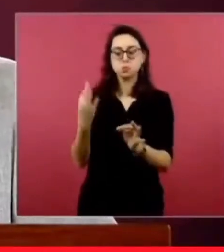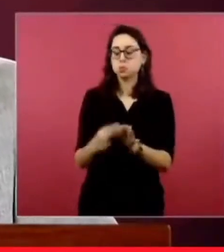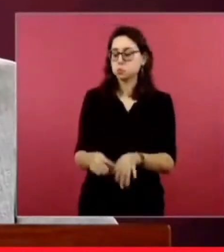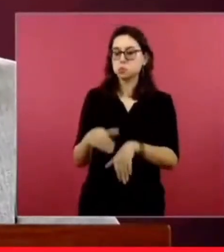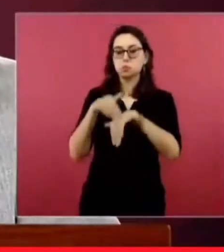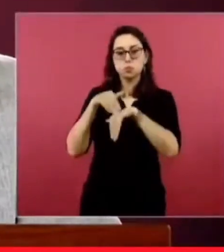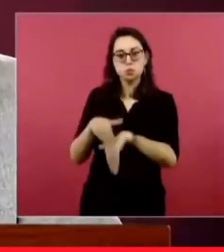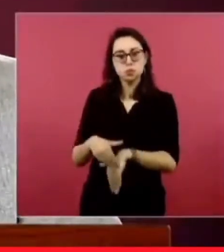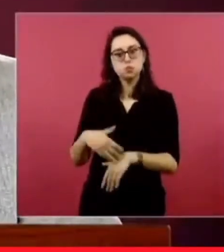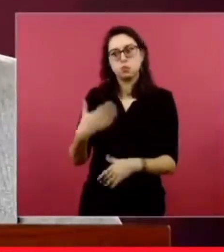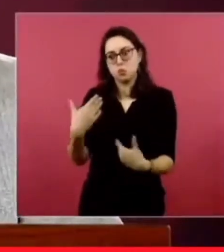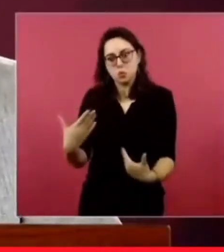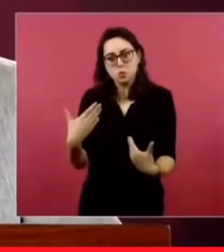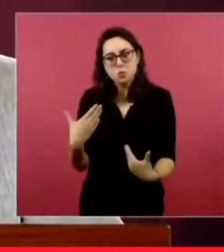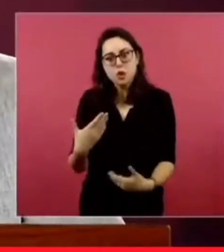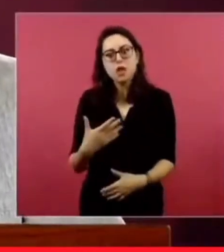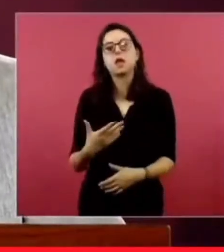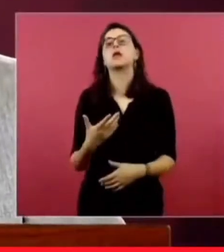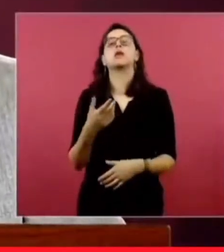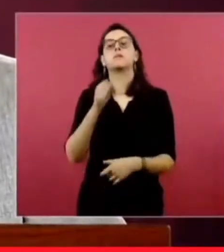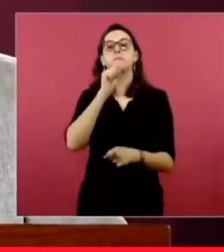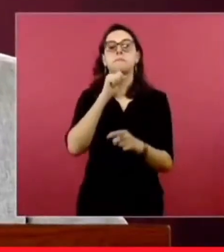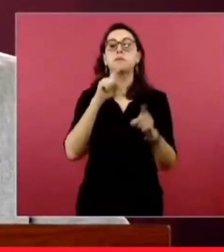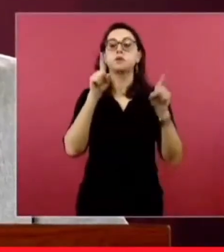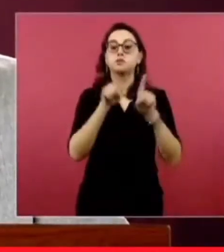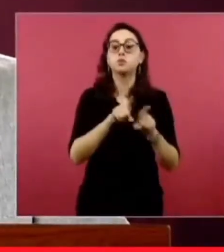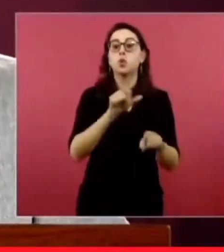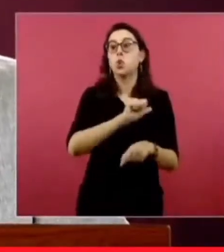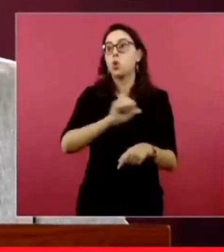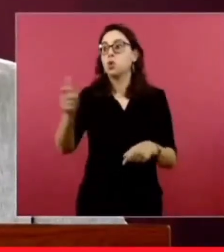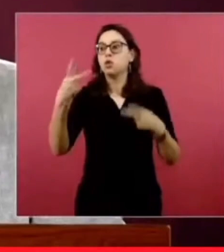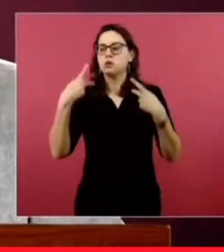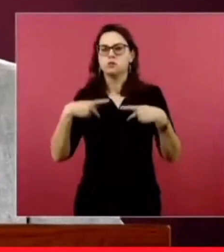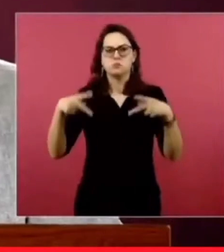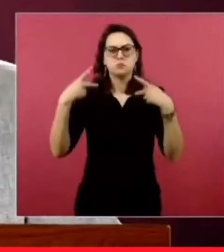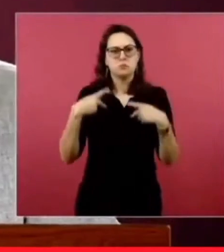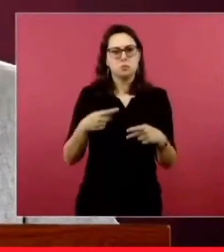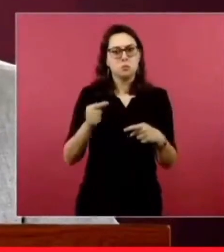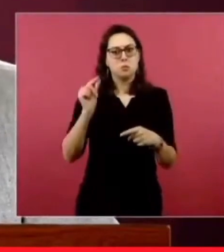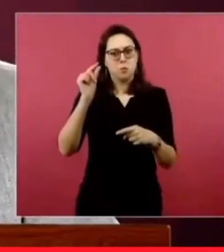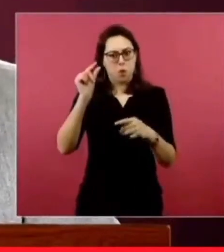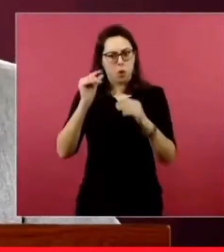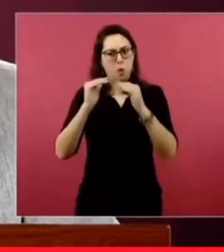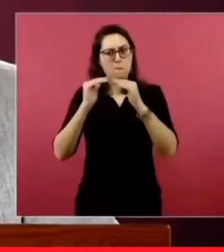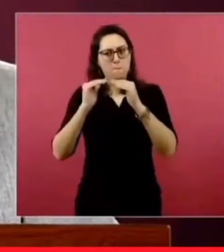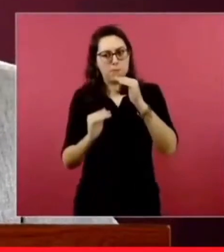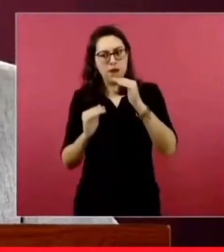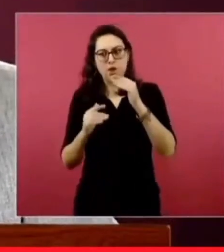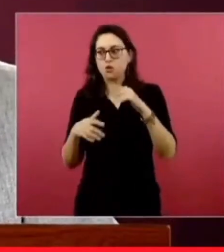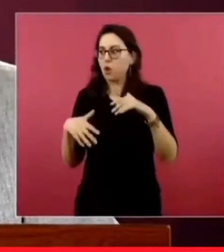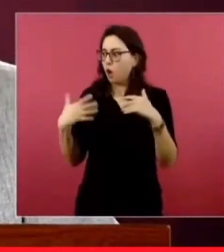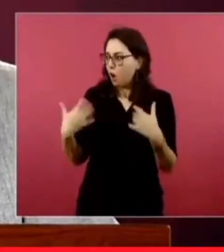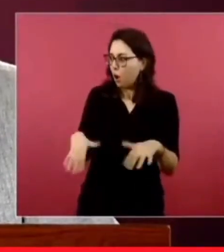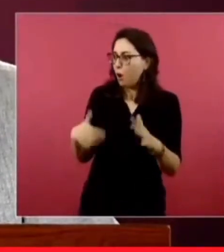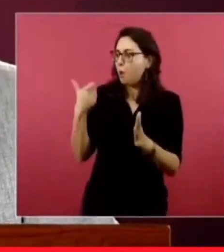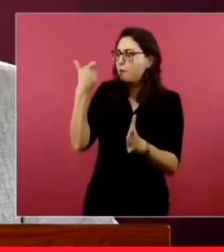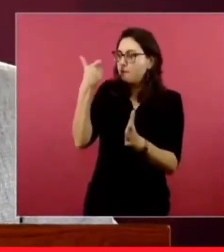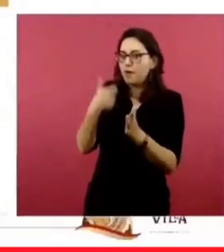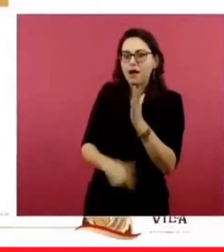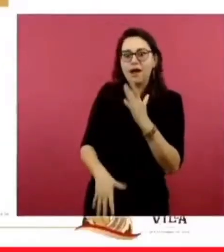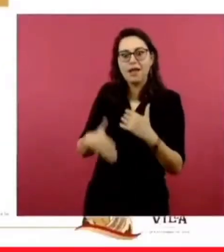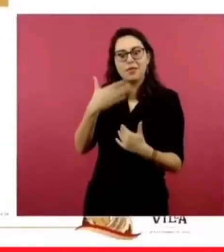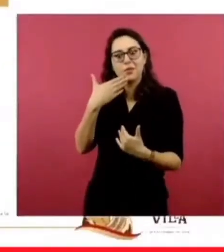y también tenemos aliados de los consumidores que dan incluso por abajo de ese precio máximo. Un ejemplo es de